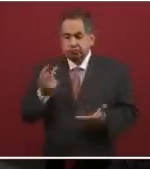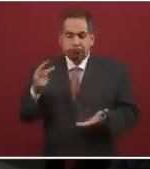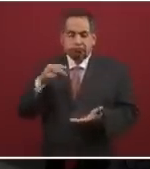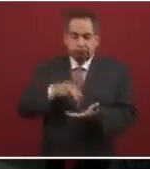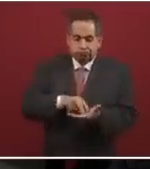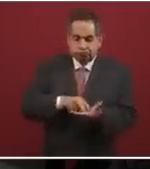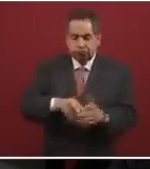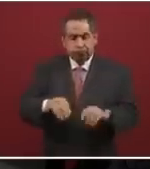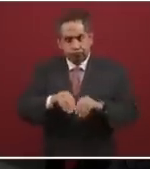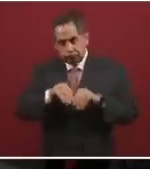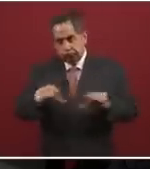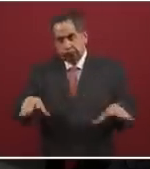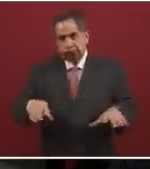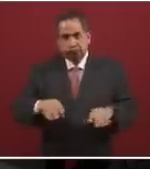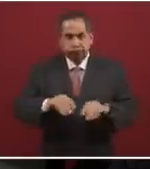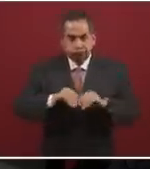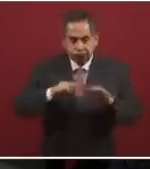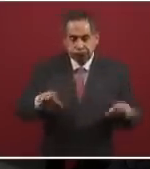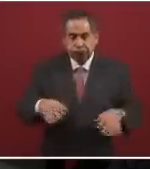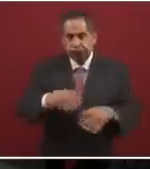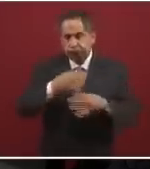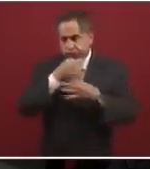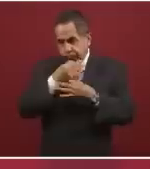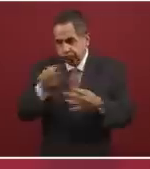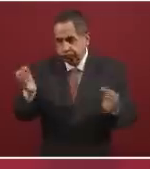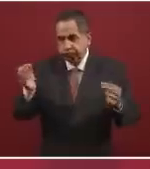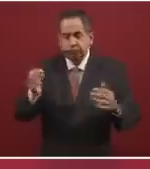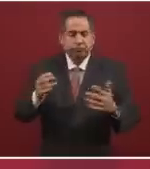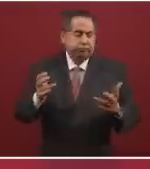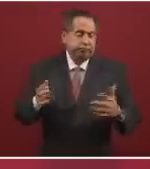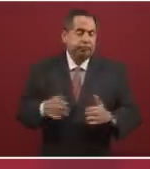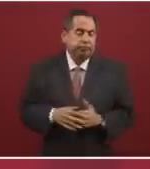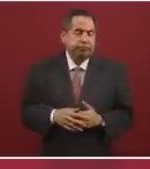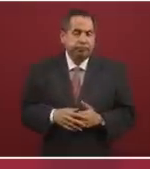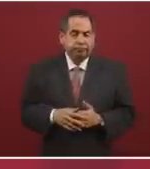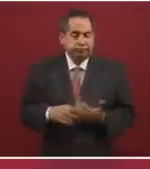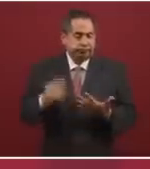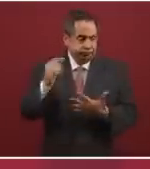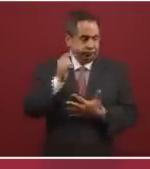aquí informando de todo